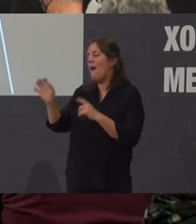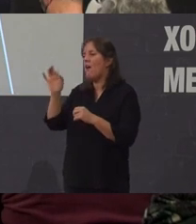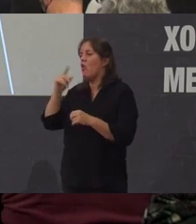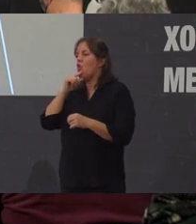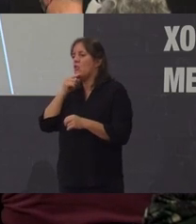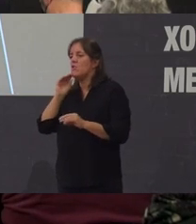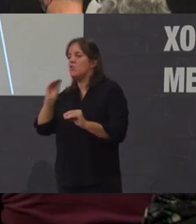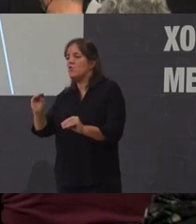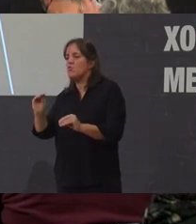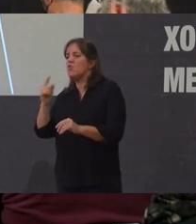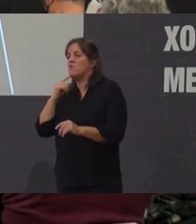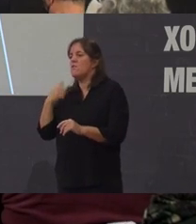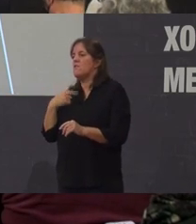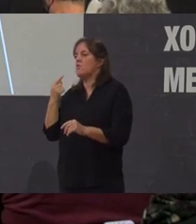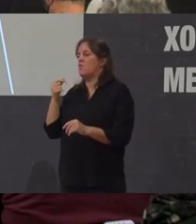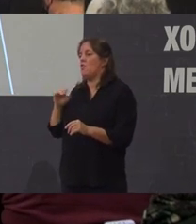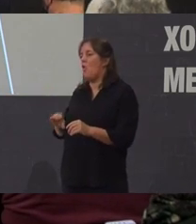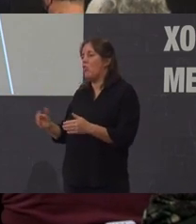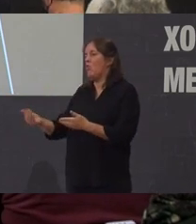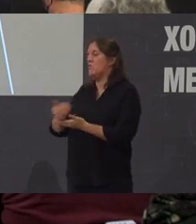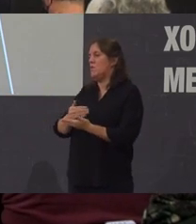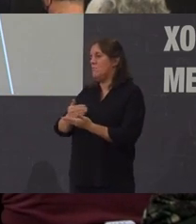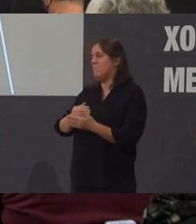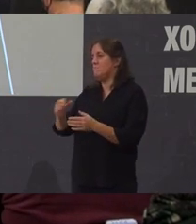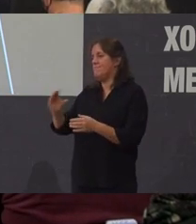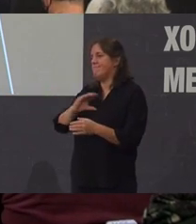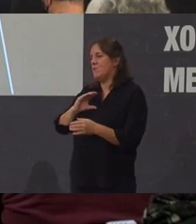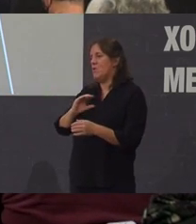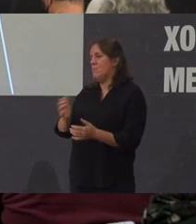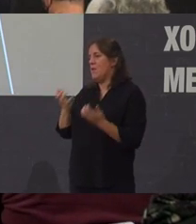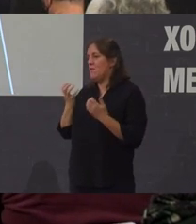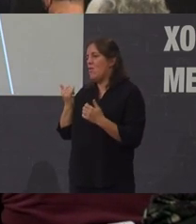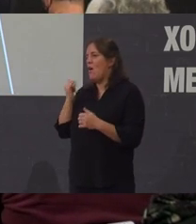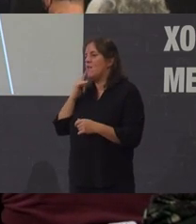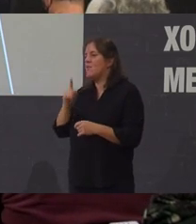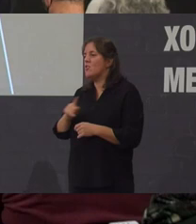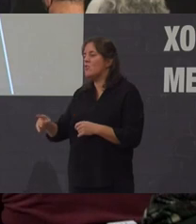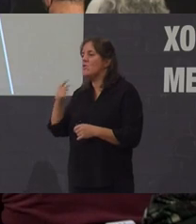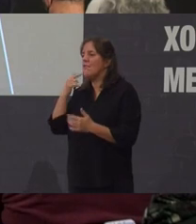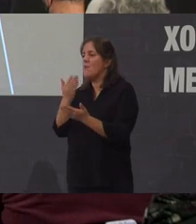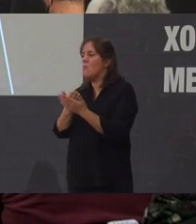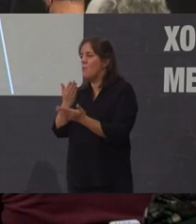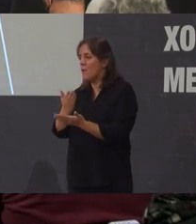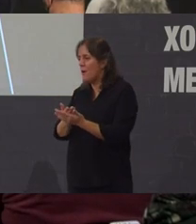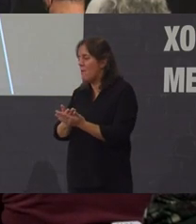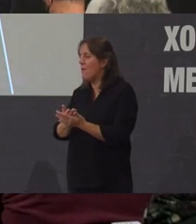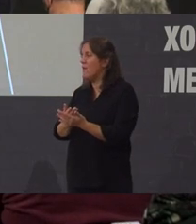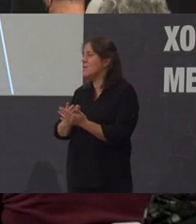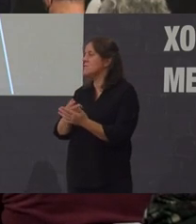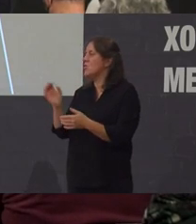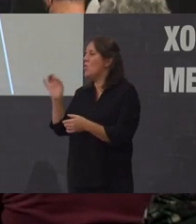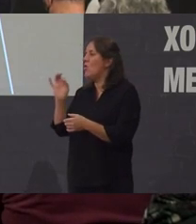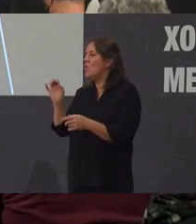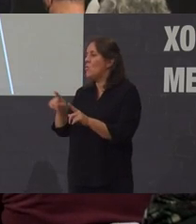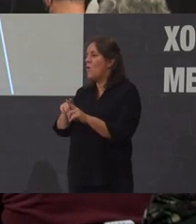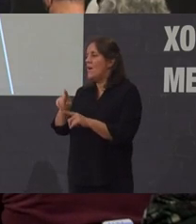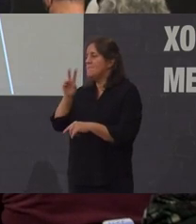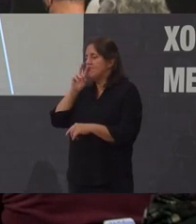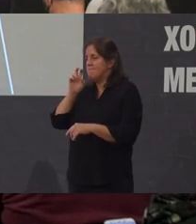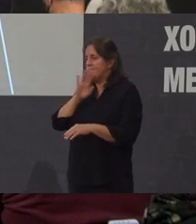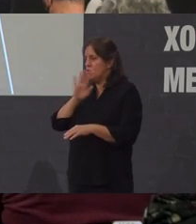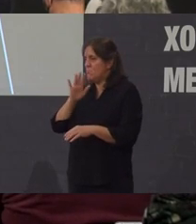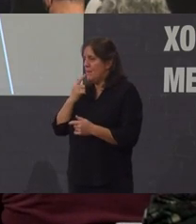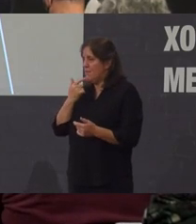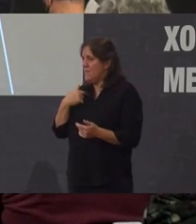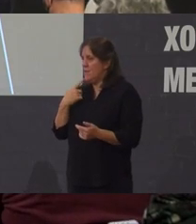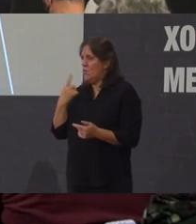se beneficiaron deses fondos de algún xeito, se temos certeza ou se existen probas ou polo menos sospeitas de que